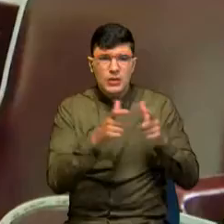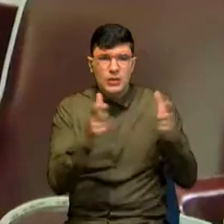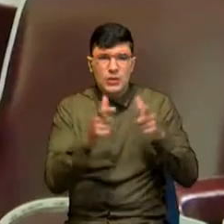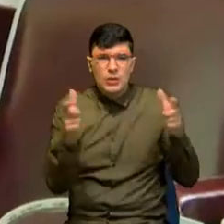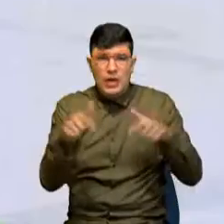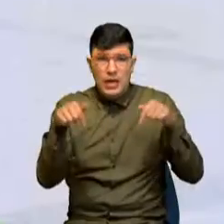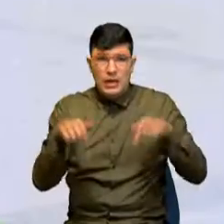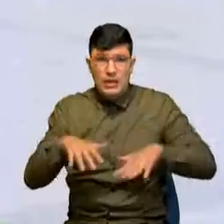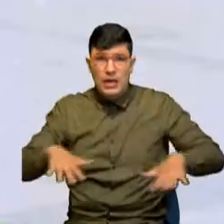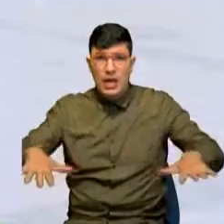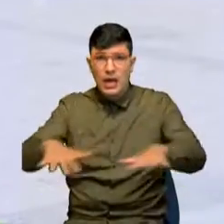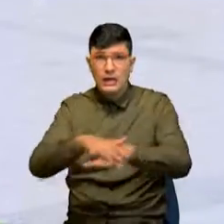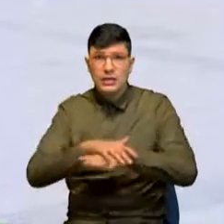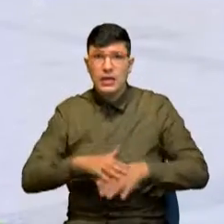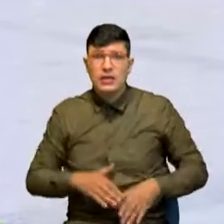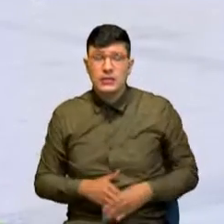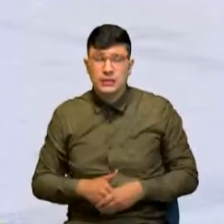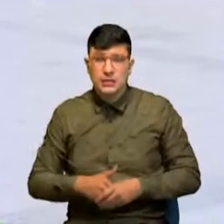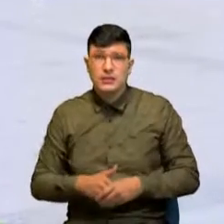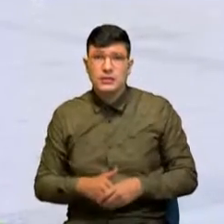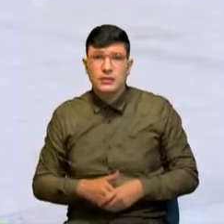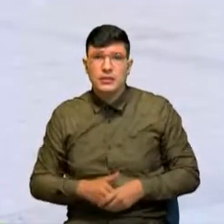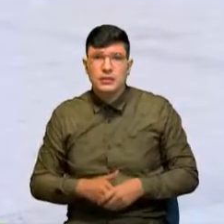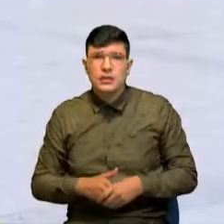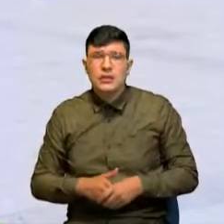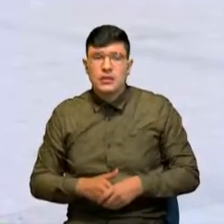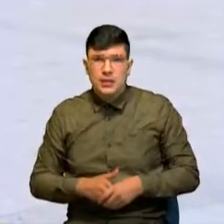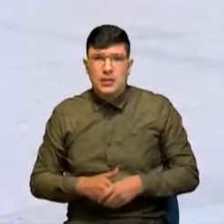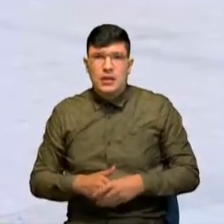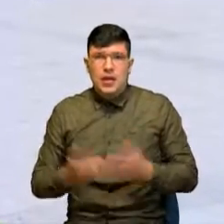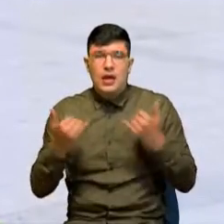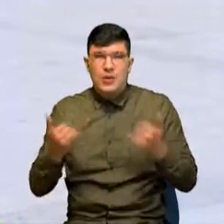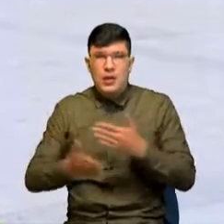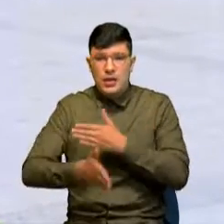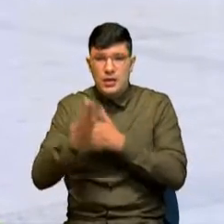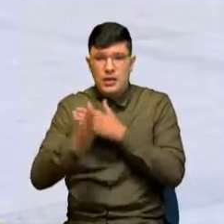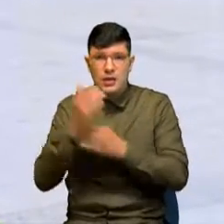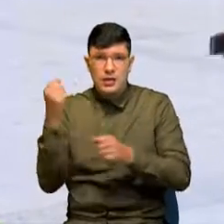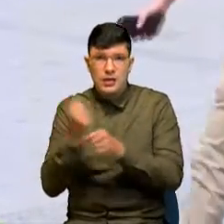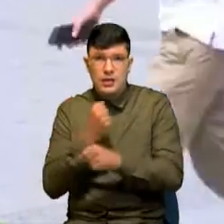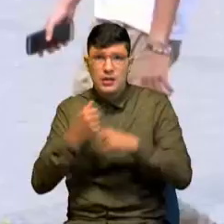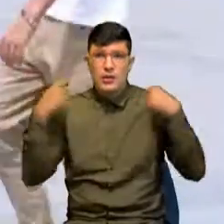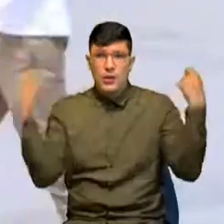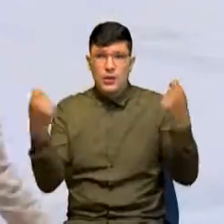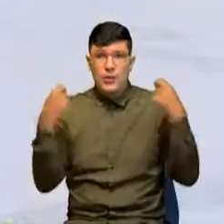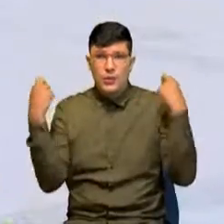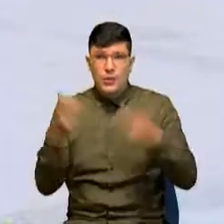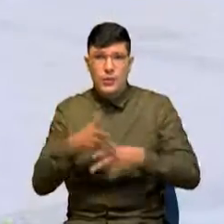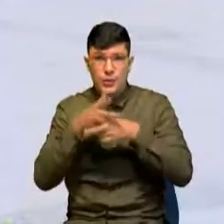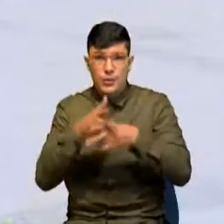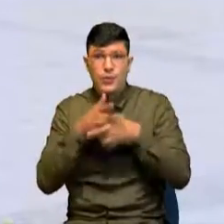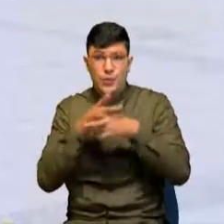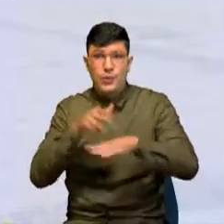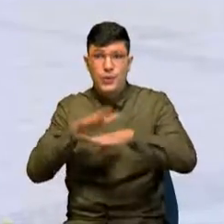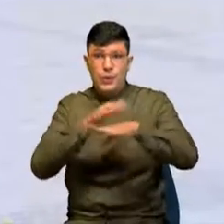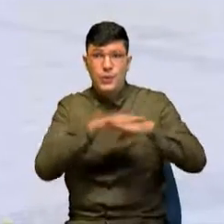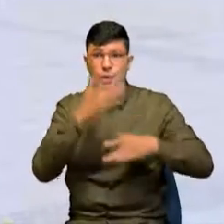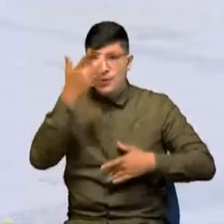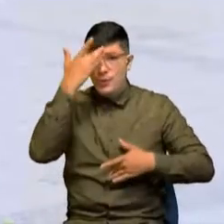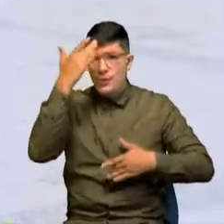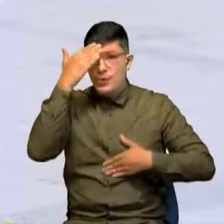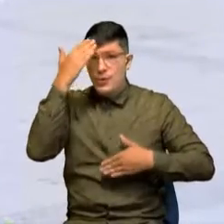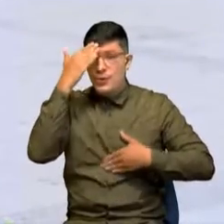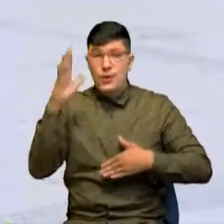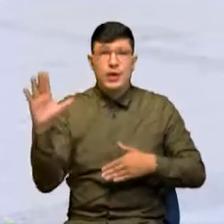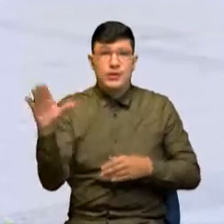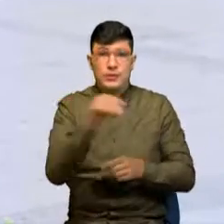migratoria muy bien pues según las autoridades continuarán en las labores de promoción y prevención además de esto haciendo la